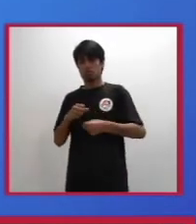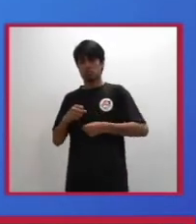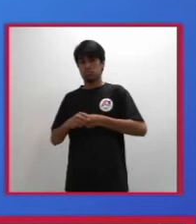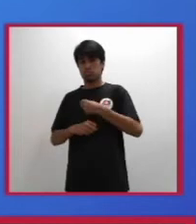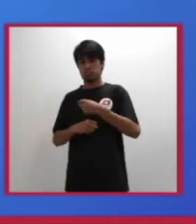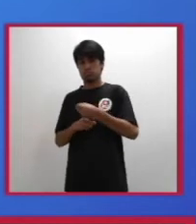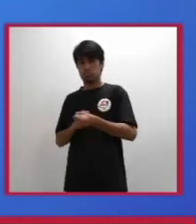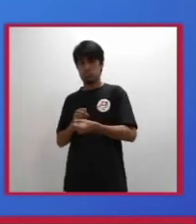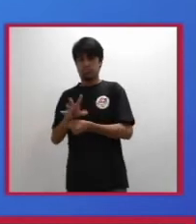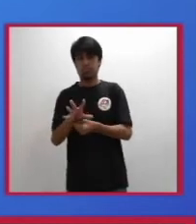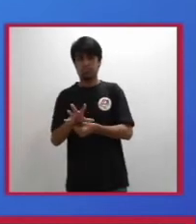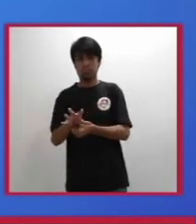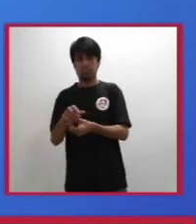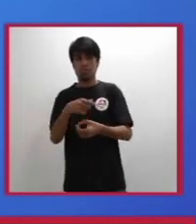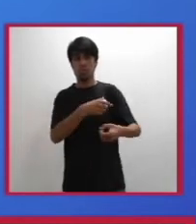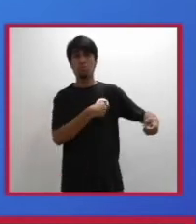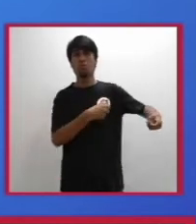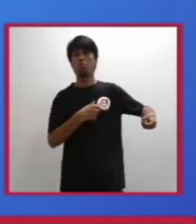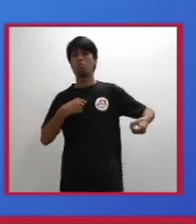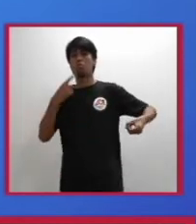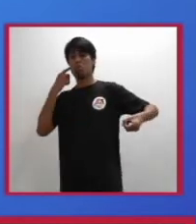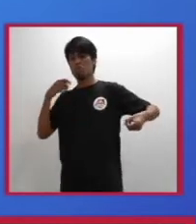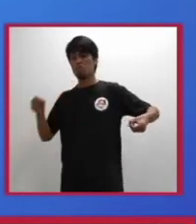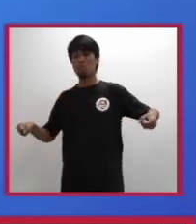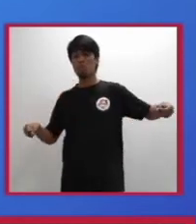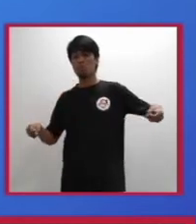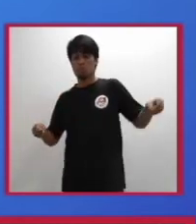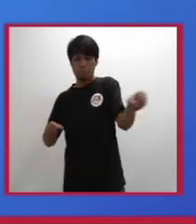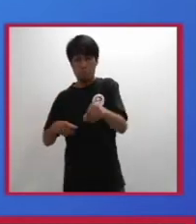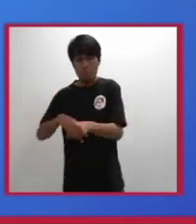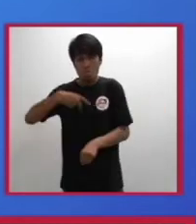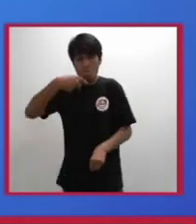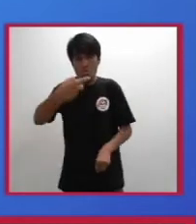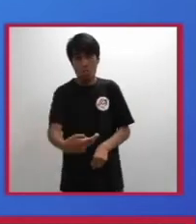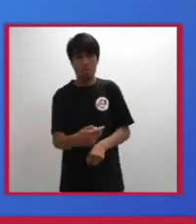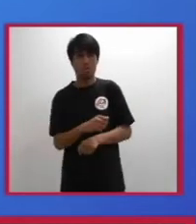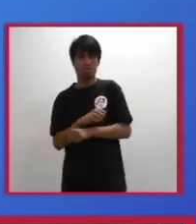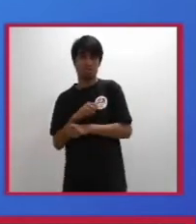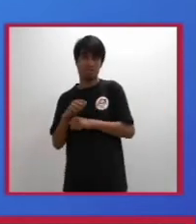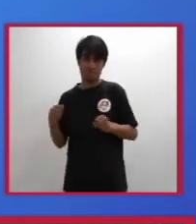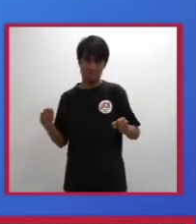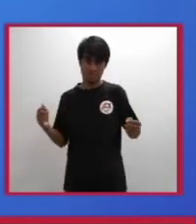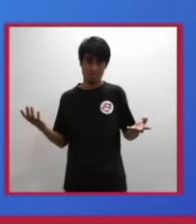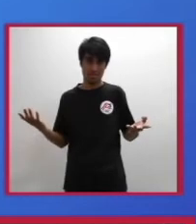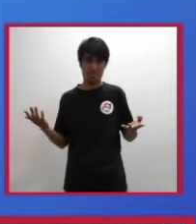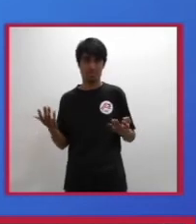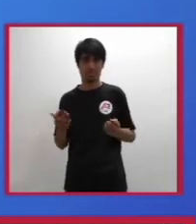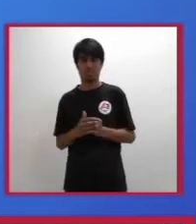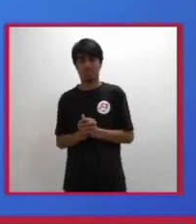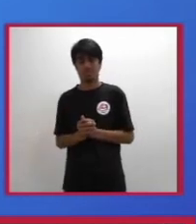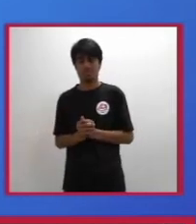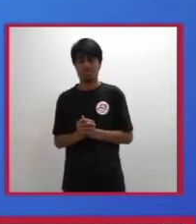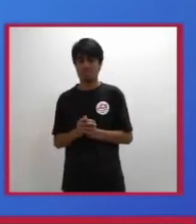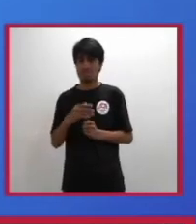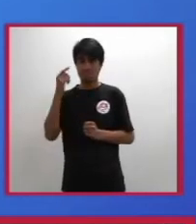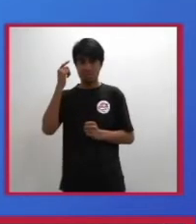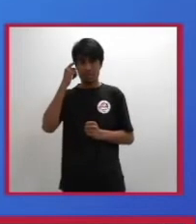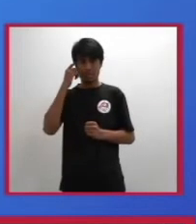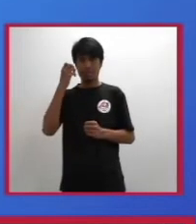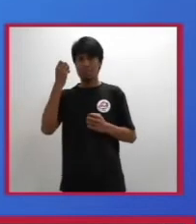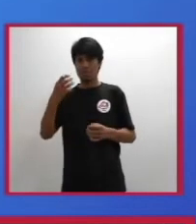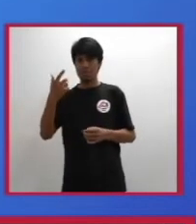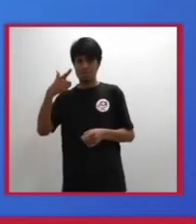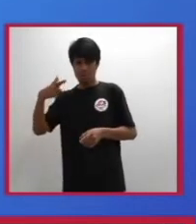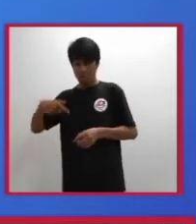de que se mueva la manguera que está sujetando el obrero y le haga perder el equilibrio. Y al no contar